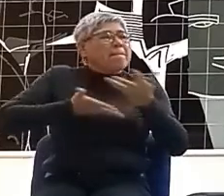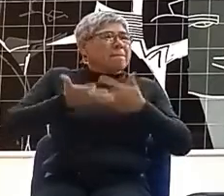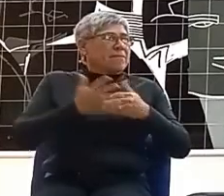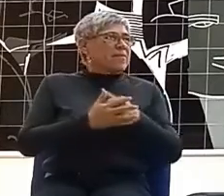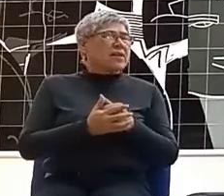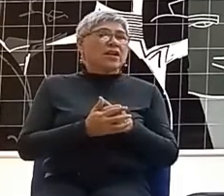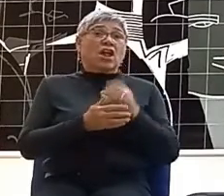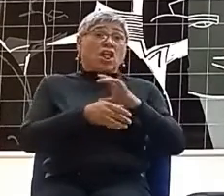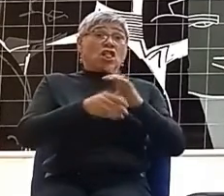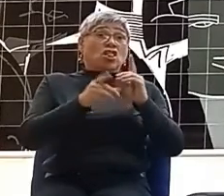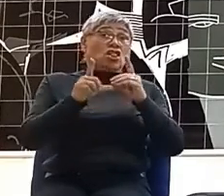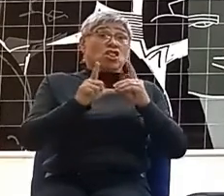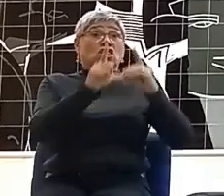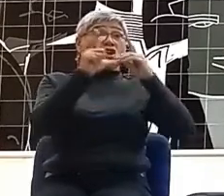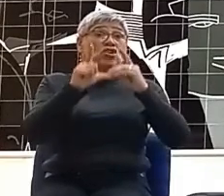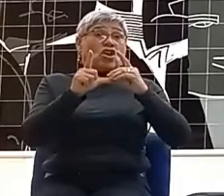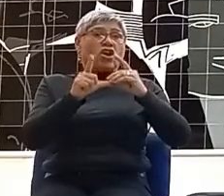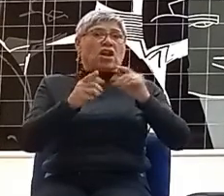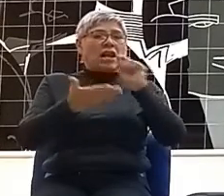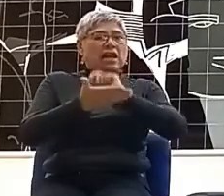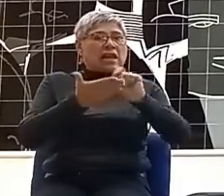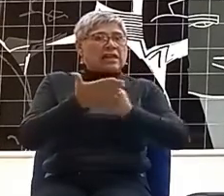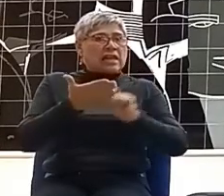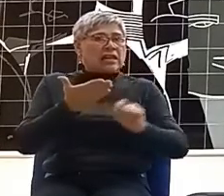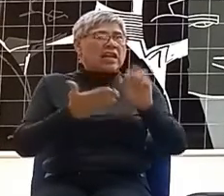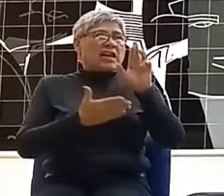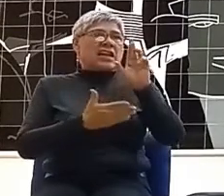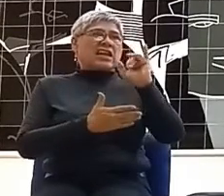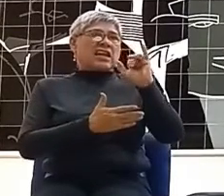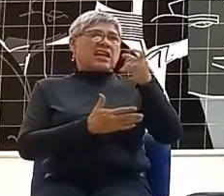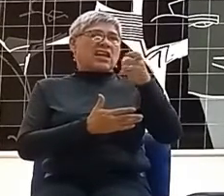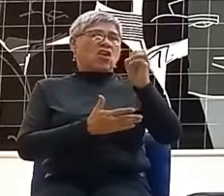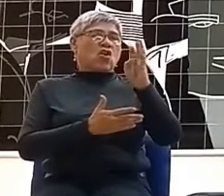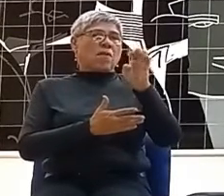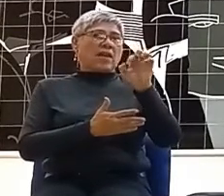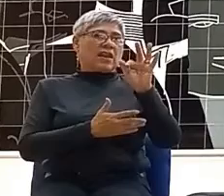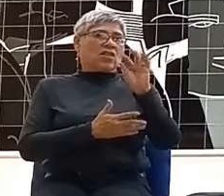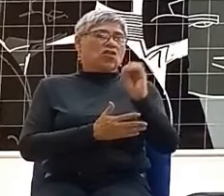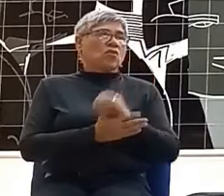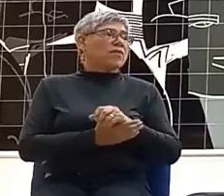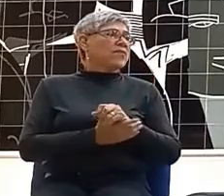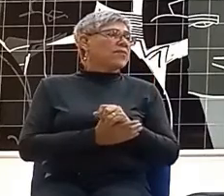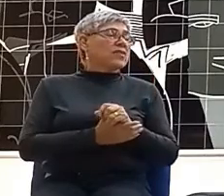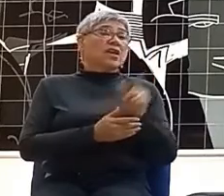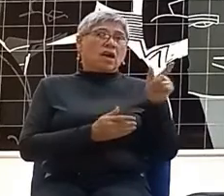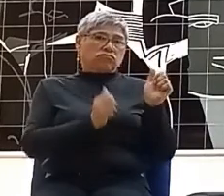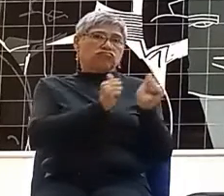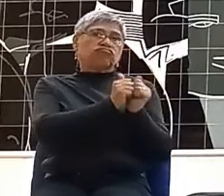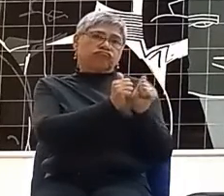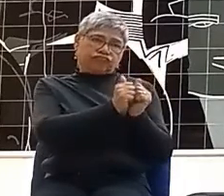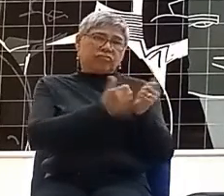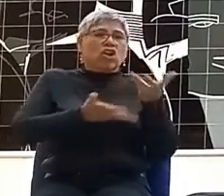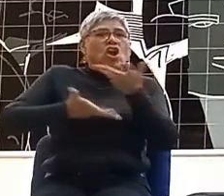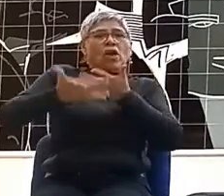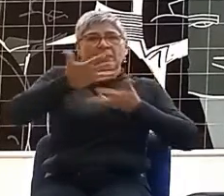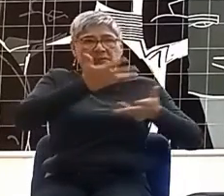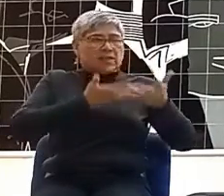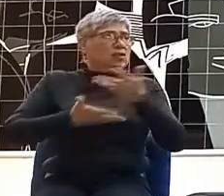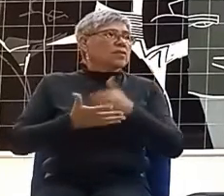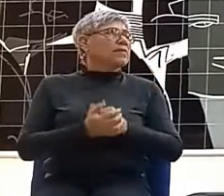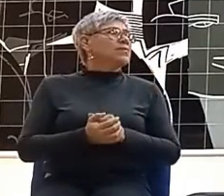en literatura Rigoberto Gil, que está con nosotros y que nos acompaña en este